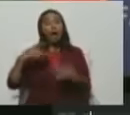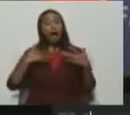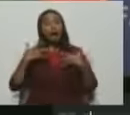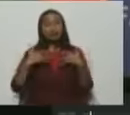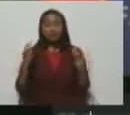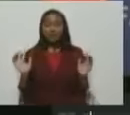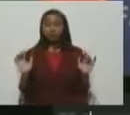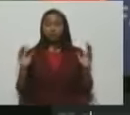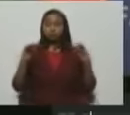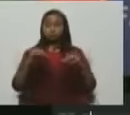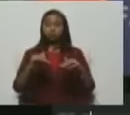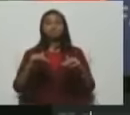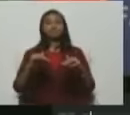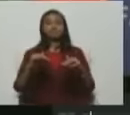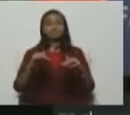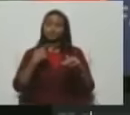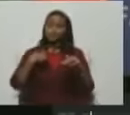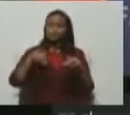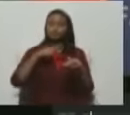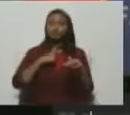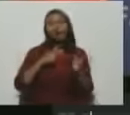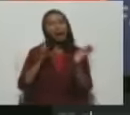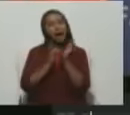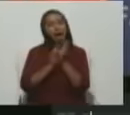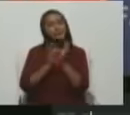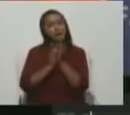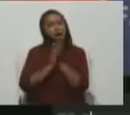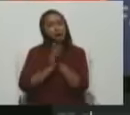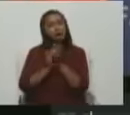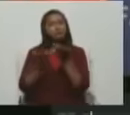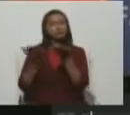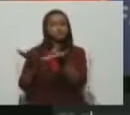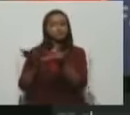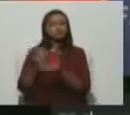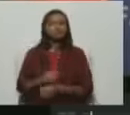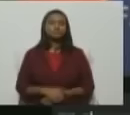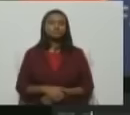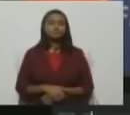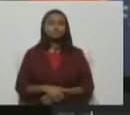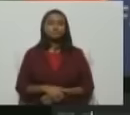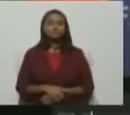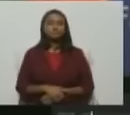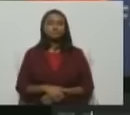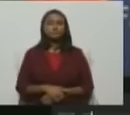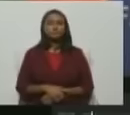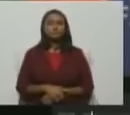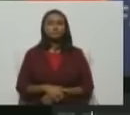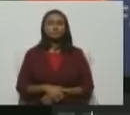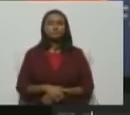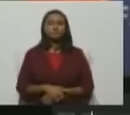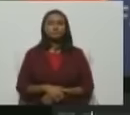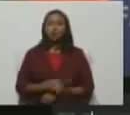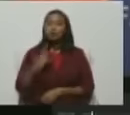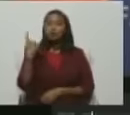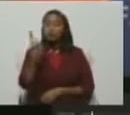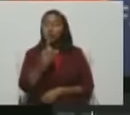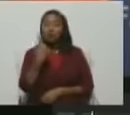quien lo aplaude desde donde está, que solamente al ver las